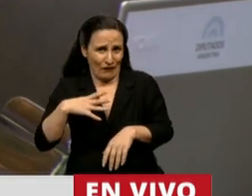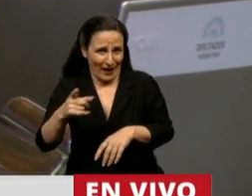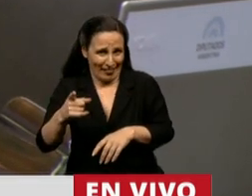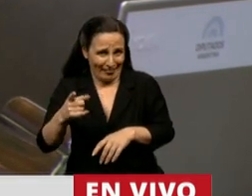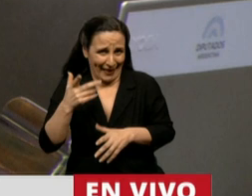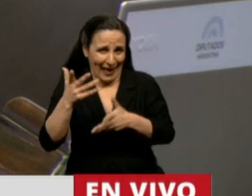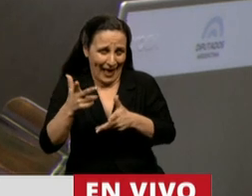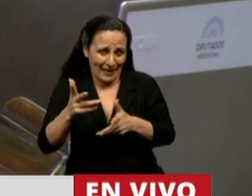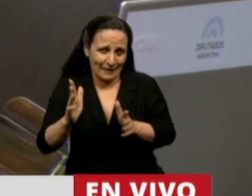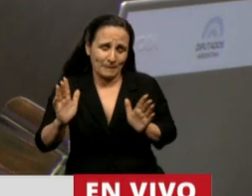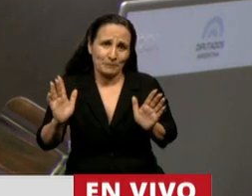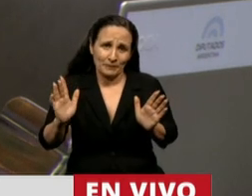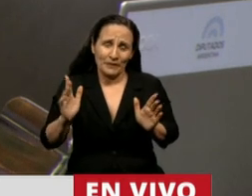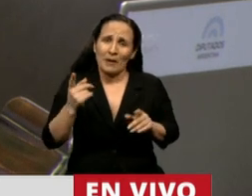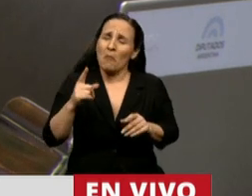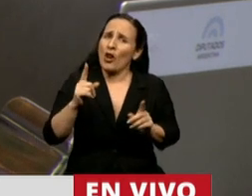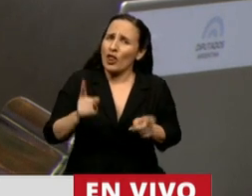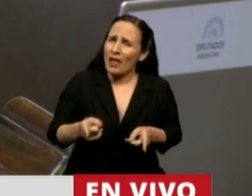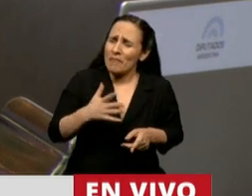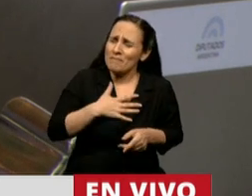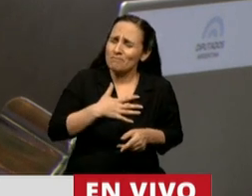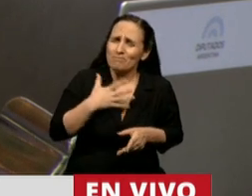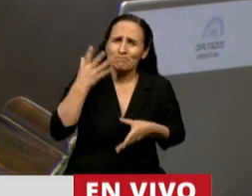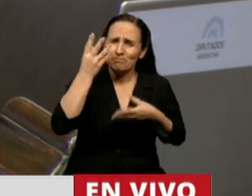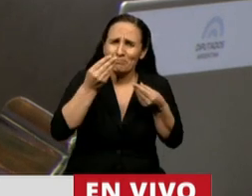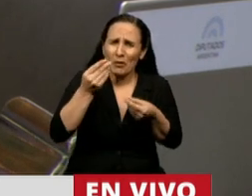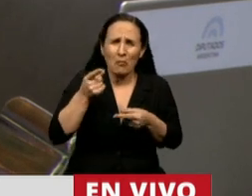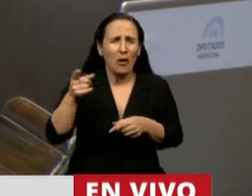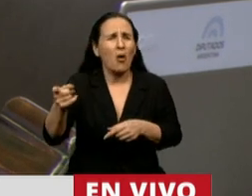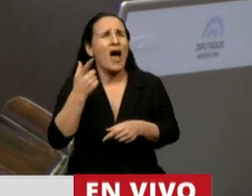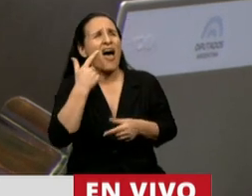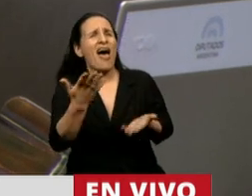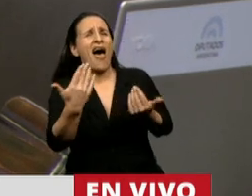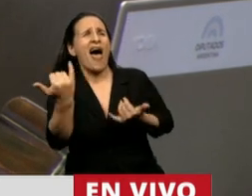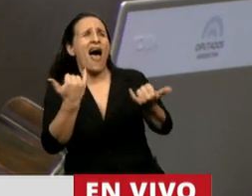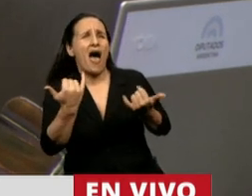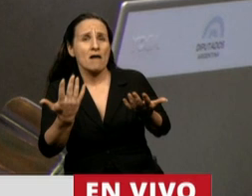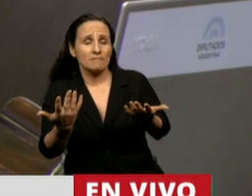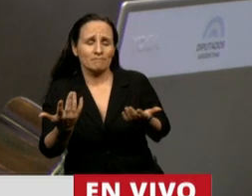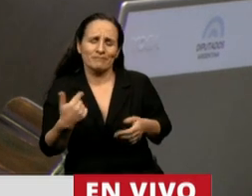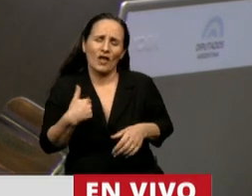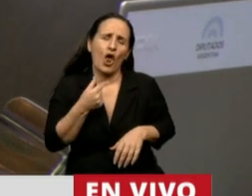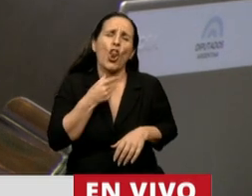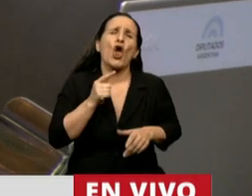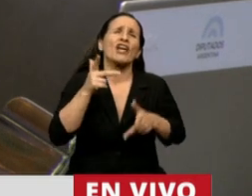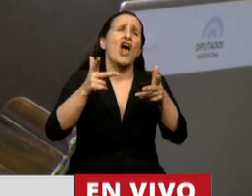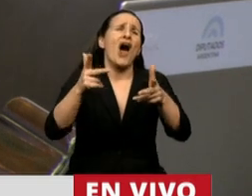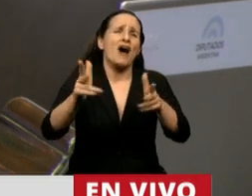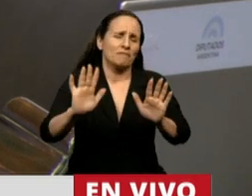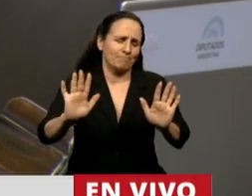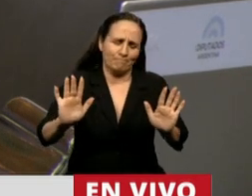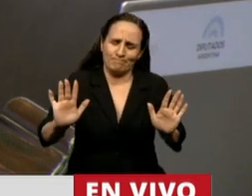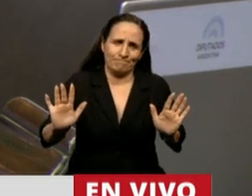pero también este me preocupa que que pida explicaciones no pero digo no quiero distraerme en esto porque